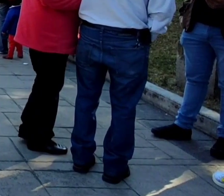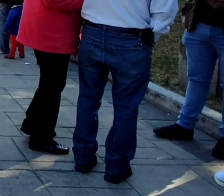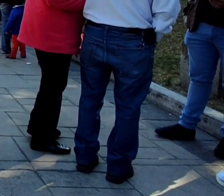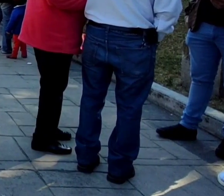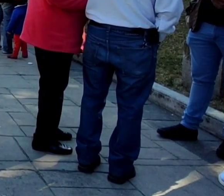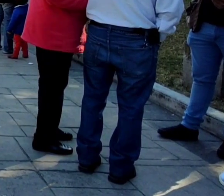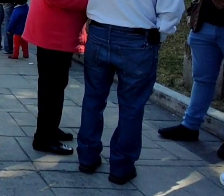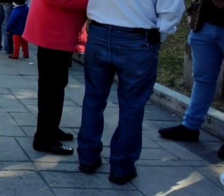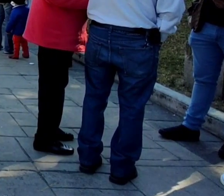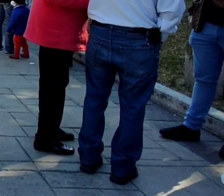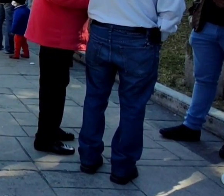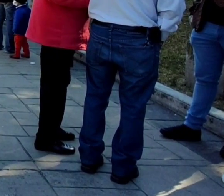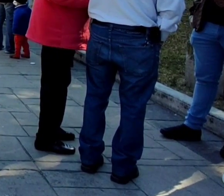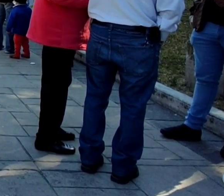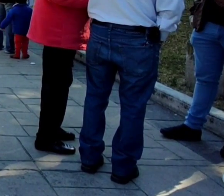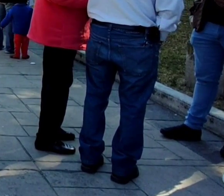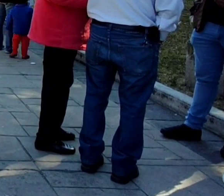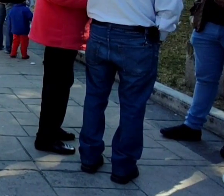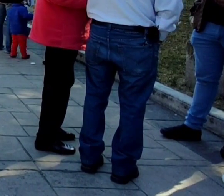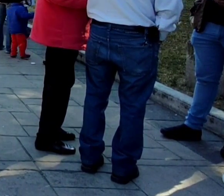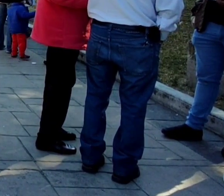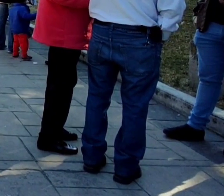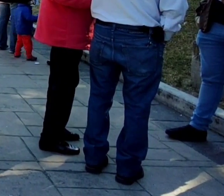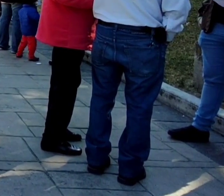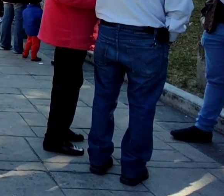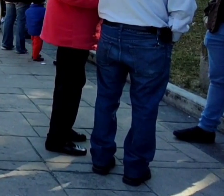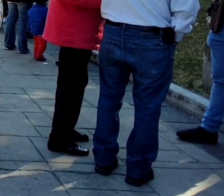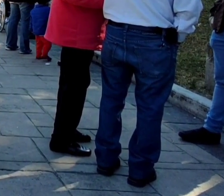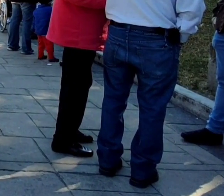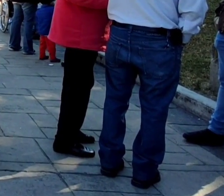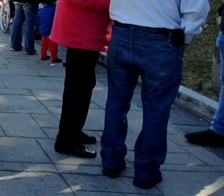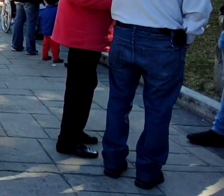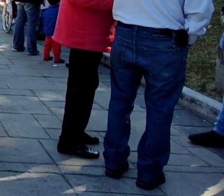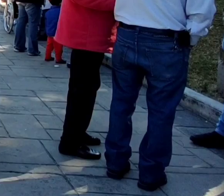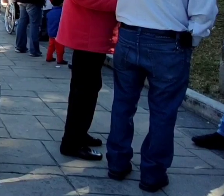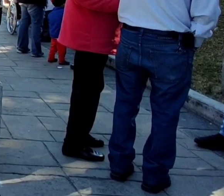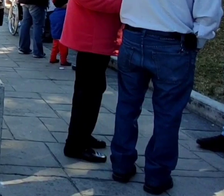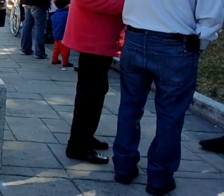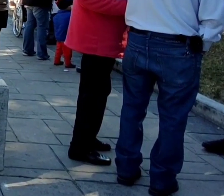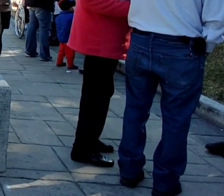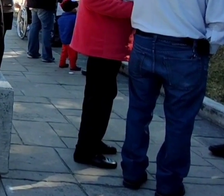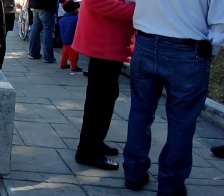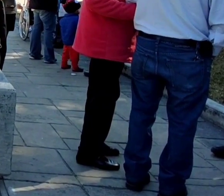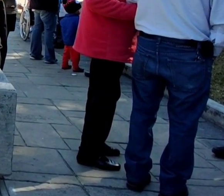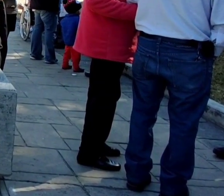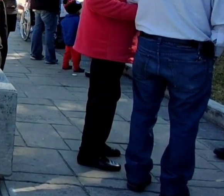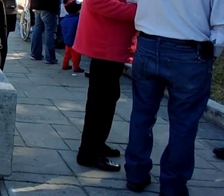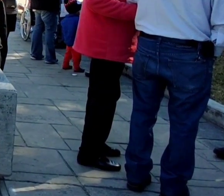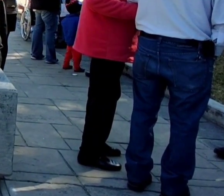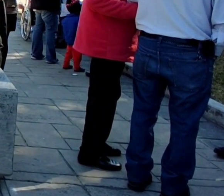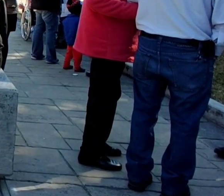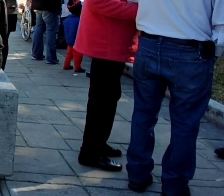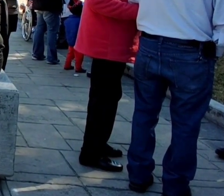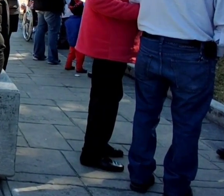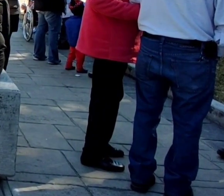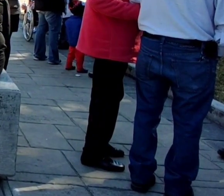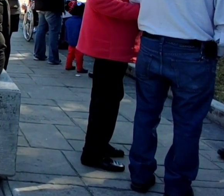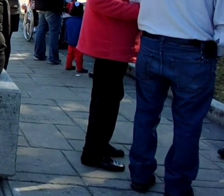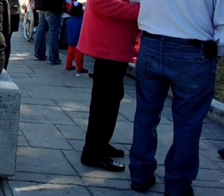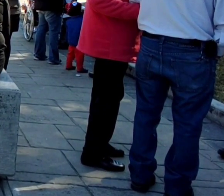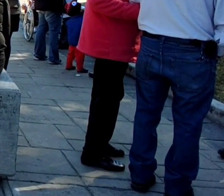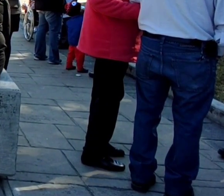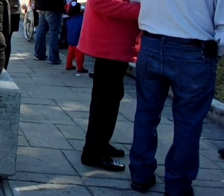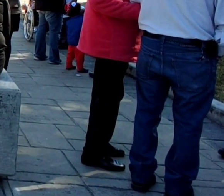como retroactivo 6,200 pesos. Y la gente que se esté registrando de noviembre a